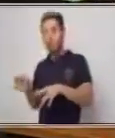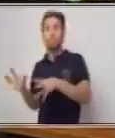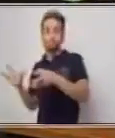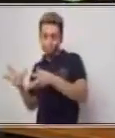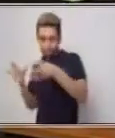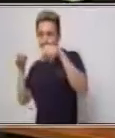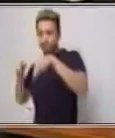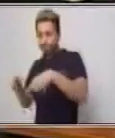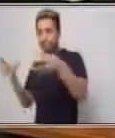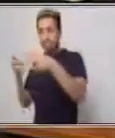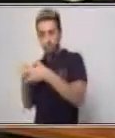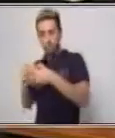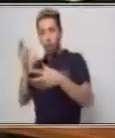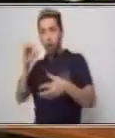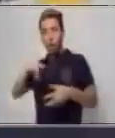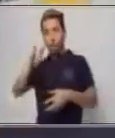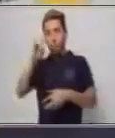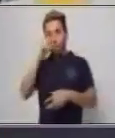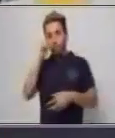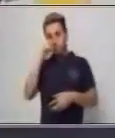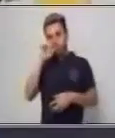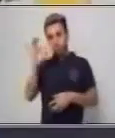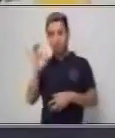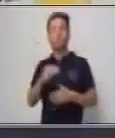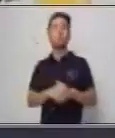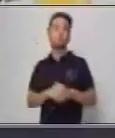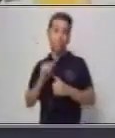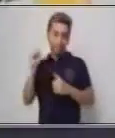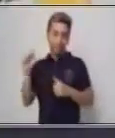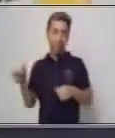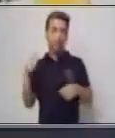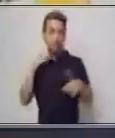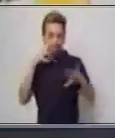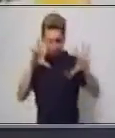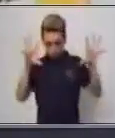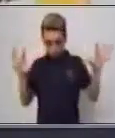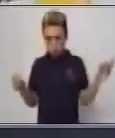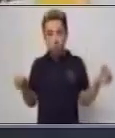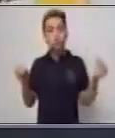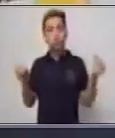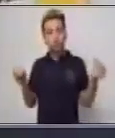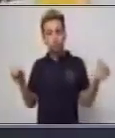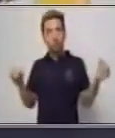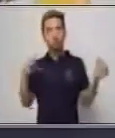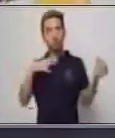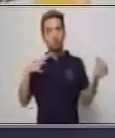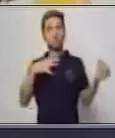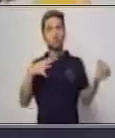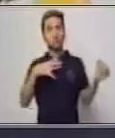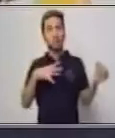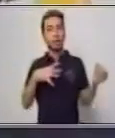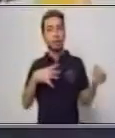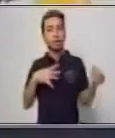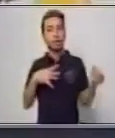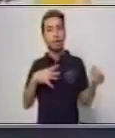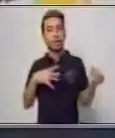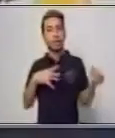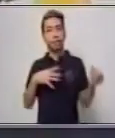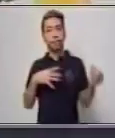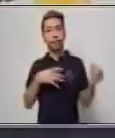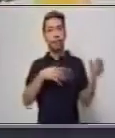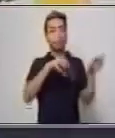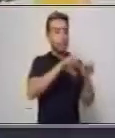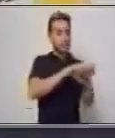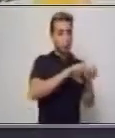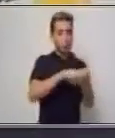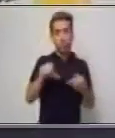Tenemos acá el número 15. Entonces ahí hemos encontrado nosotros prácticamente los números primos y los